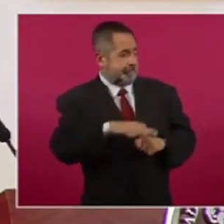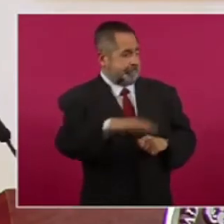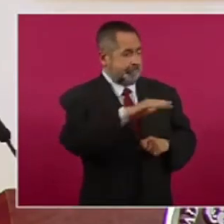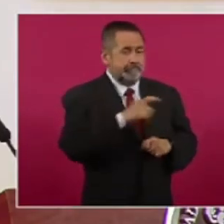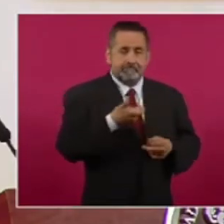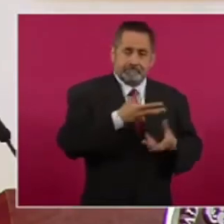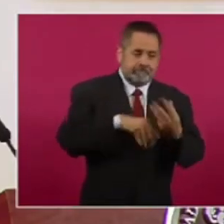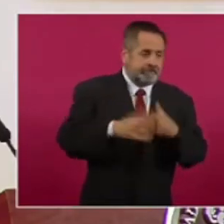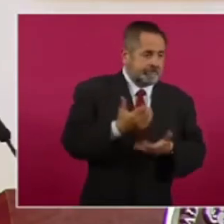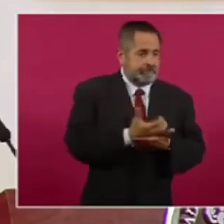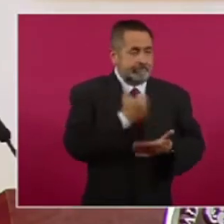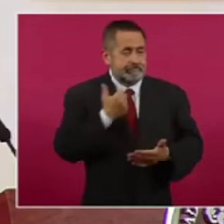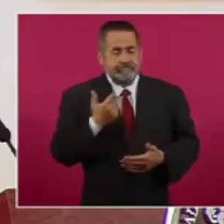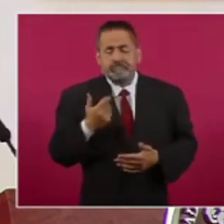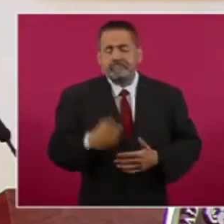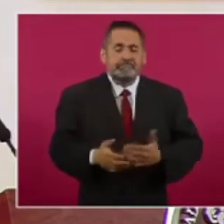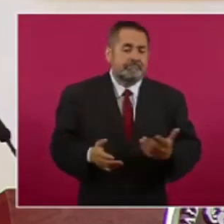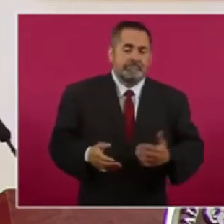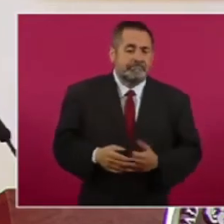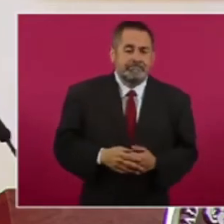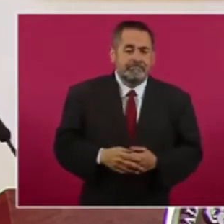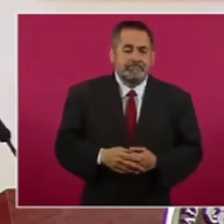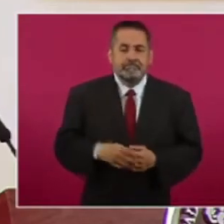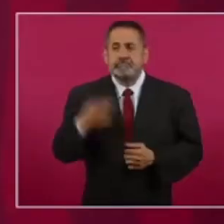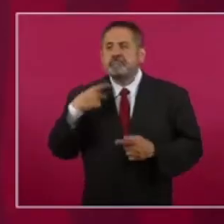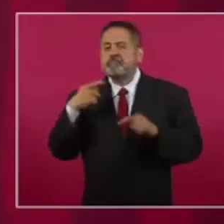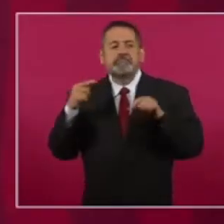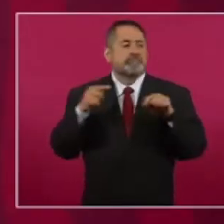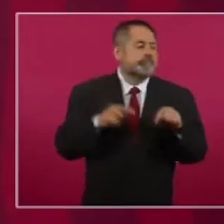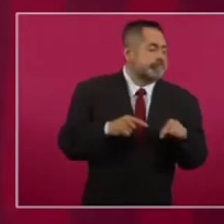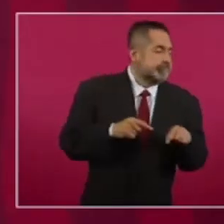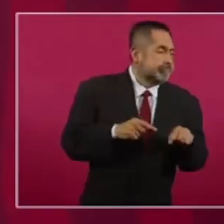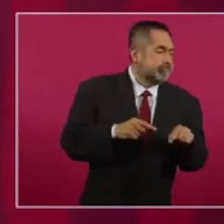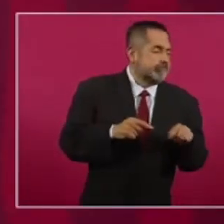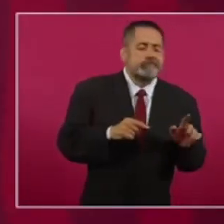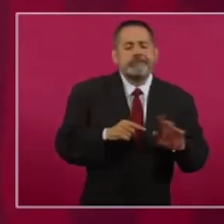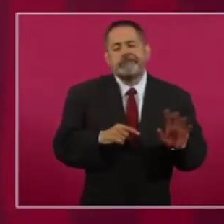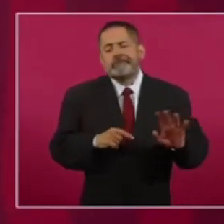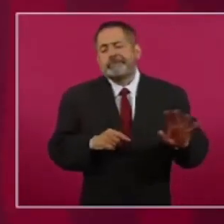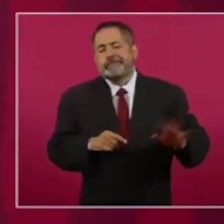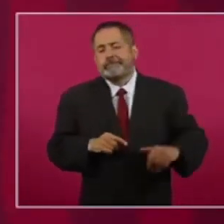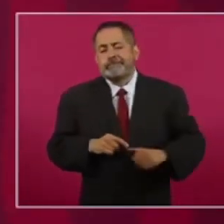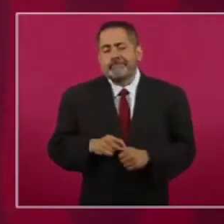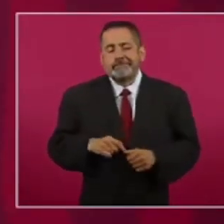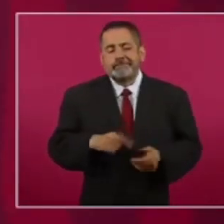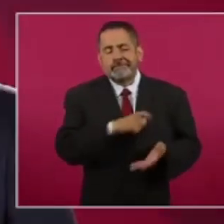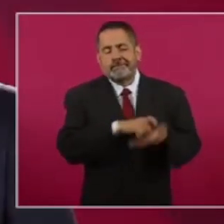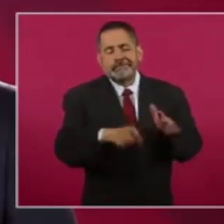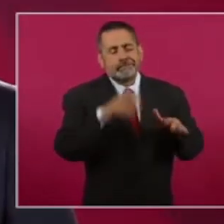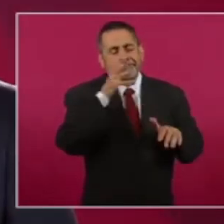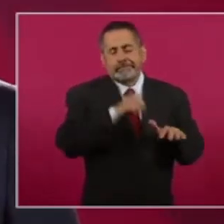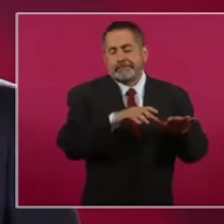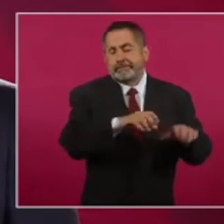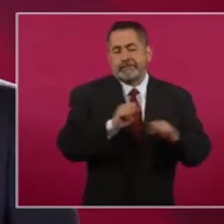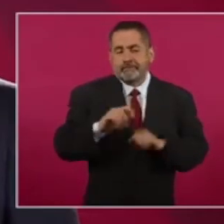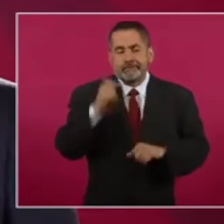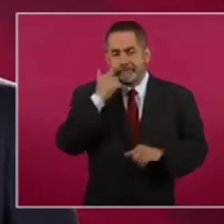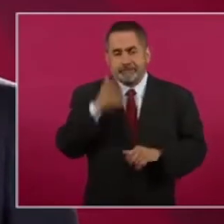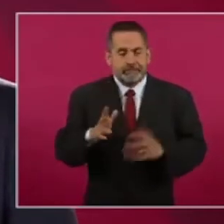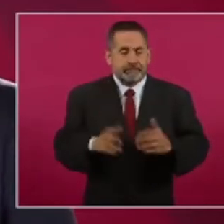el dinero y no hubo comprador.